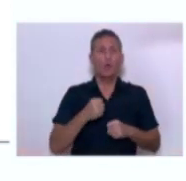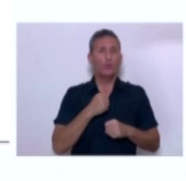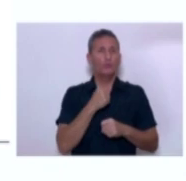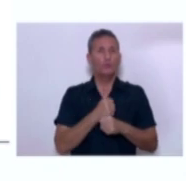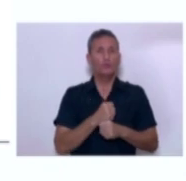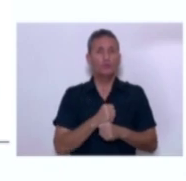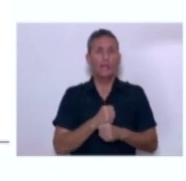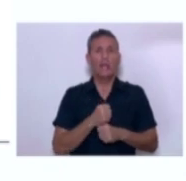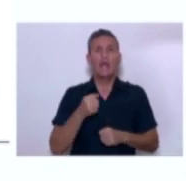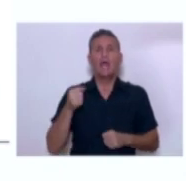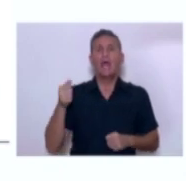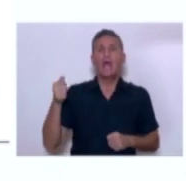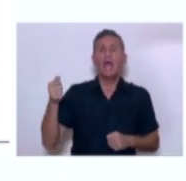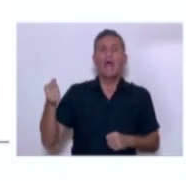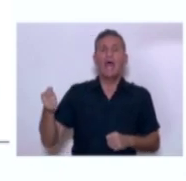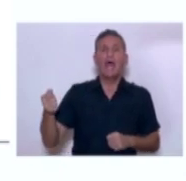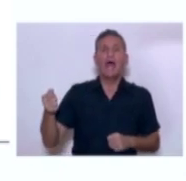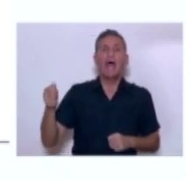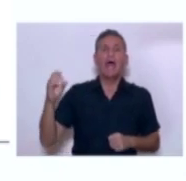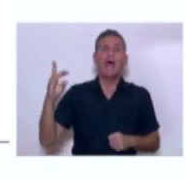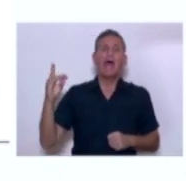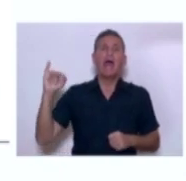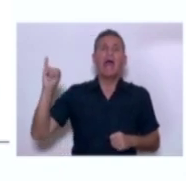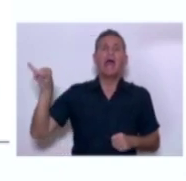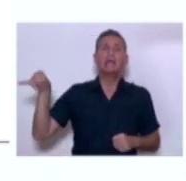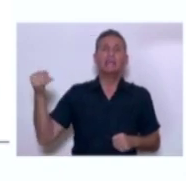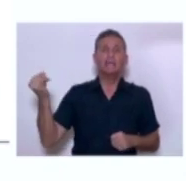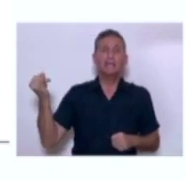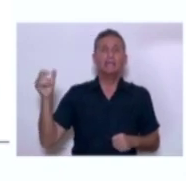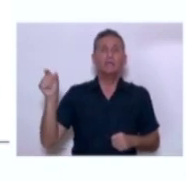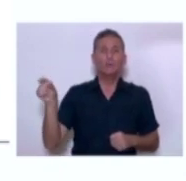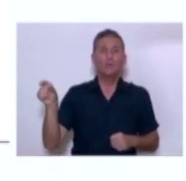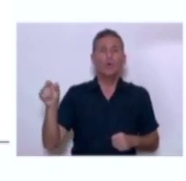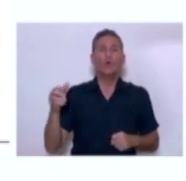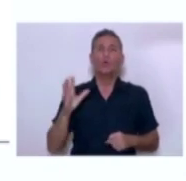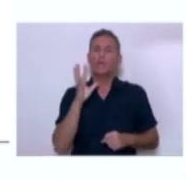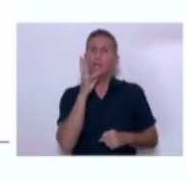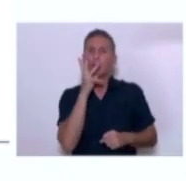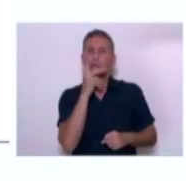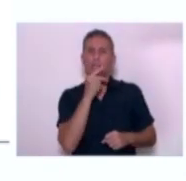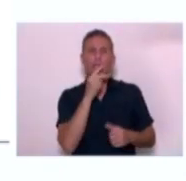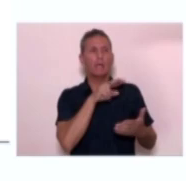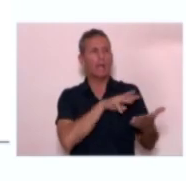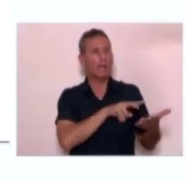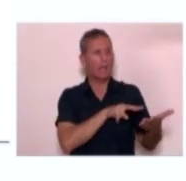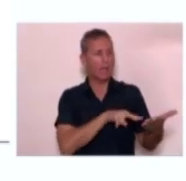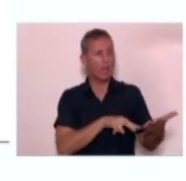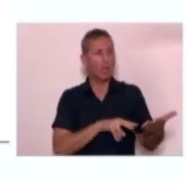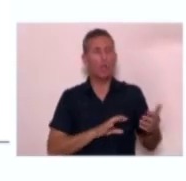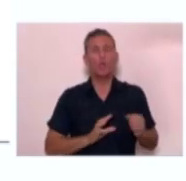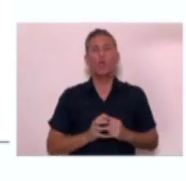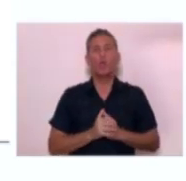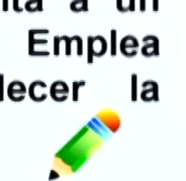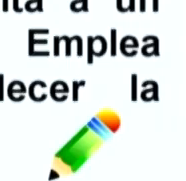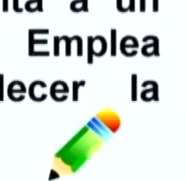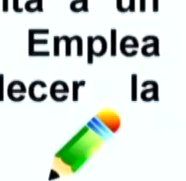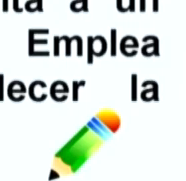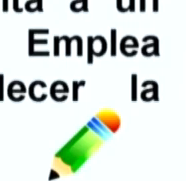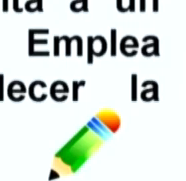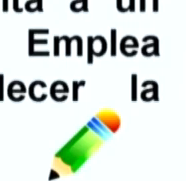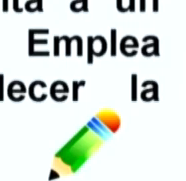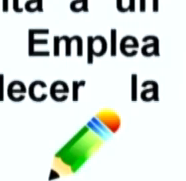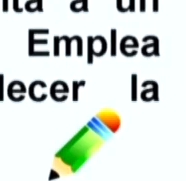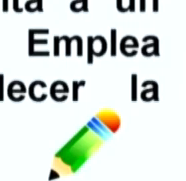escribir este texto para que así, por supuesto, traten de utilizar adjetivos que embellezcan la escritura.